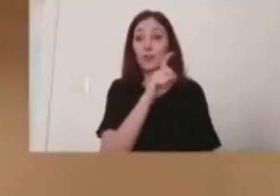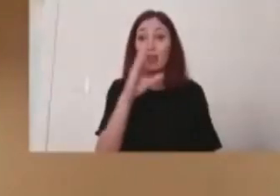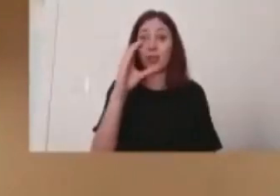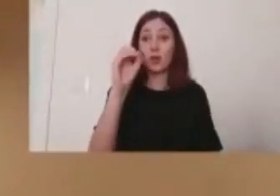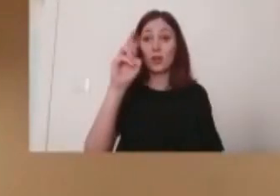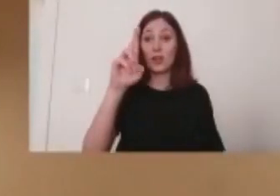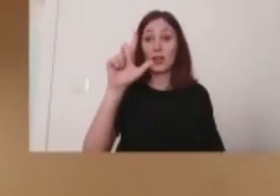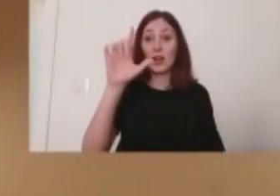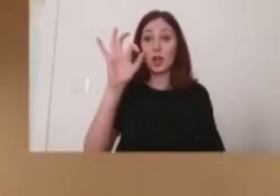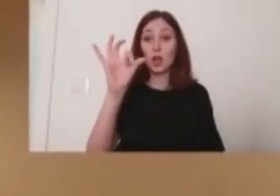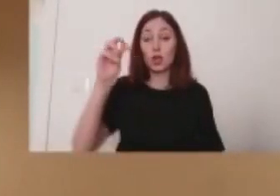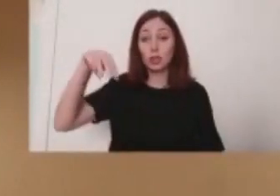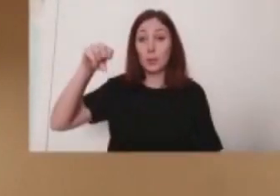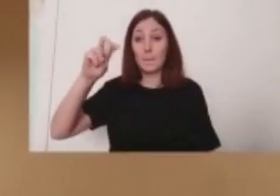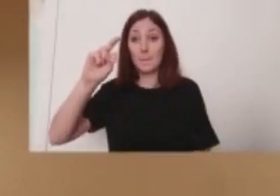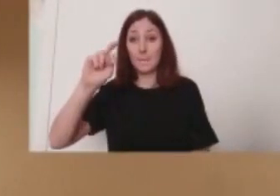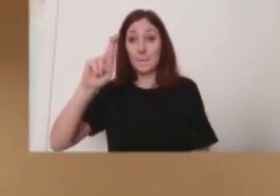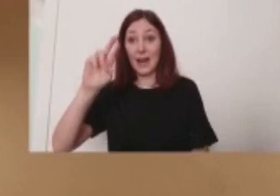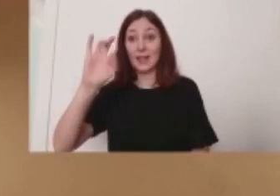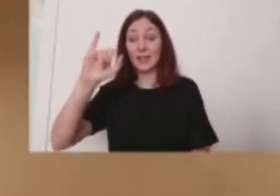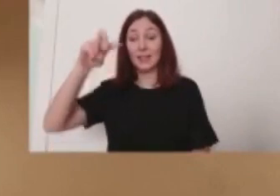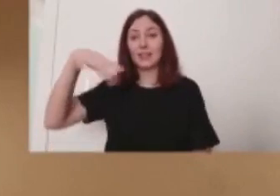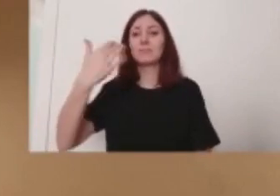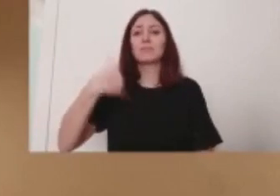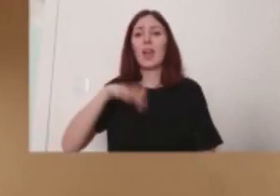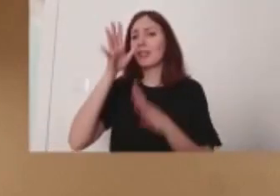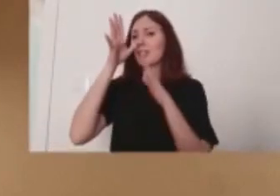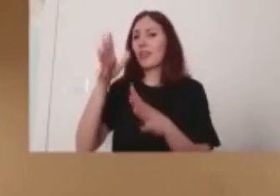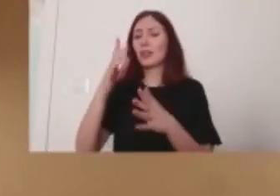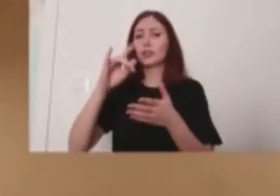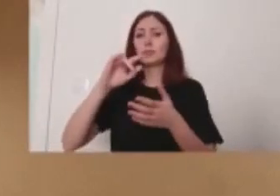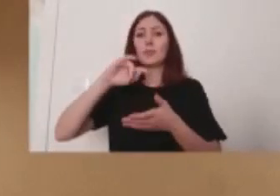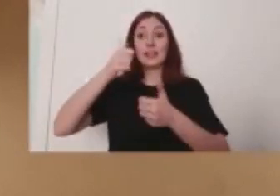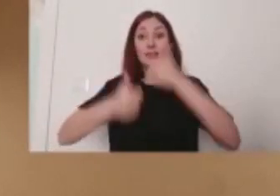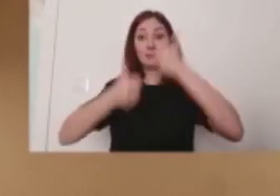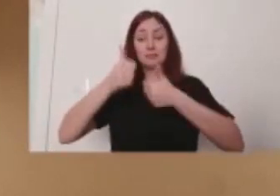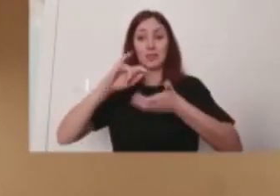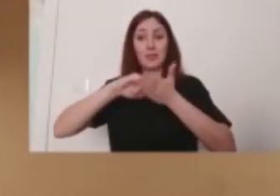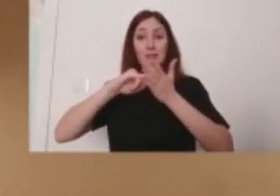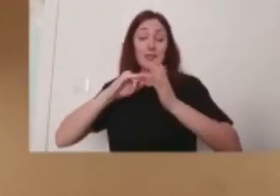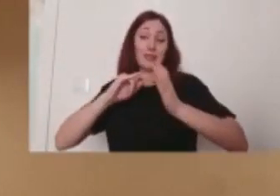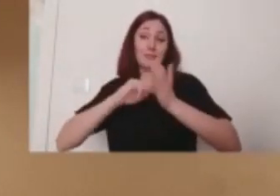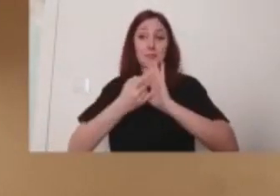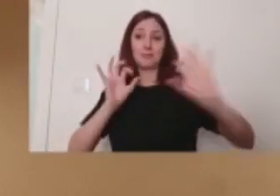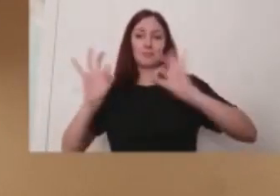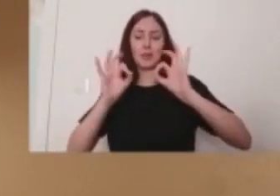Fundación Carlos Martín lleva más de una década participando en el certamen de expresión dramática.